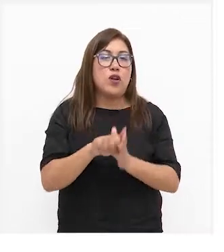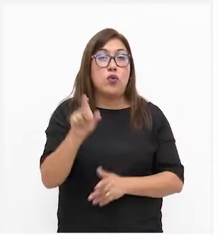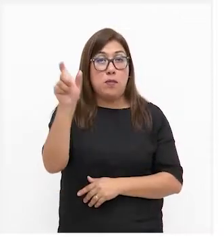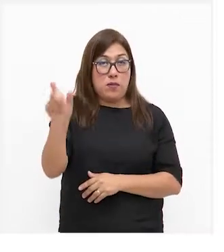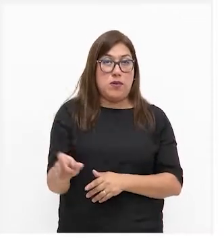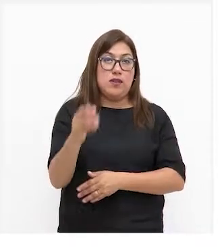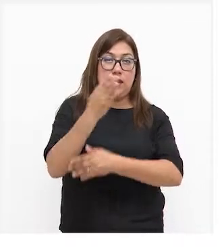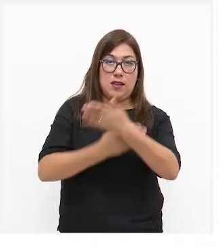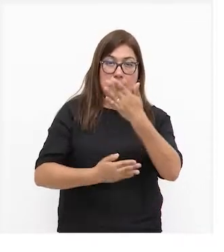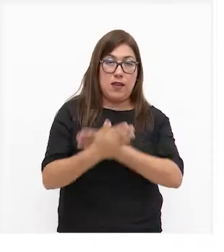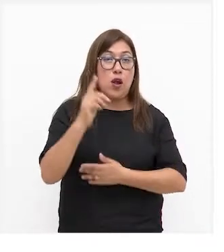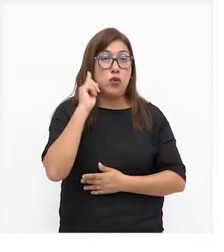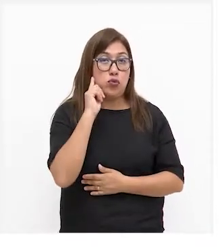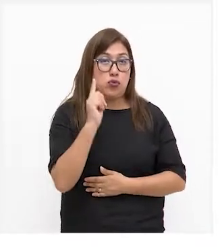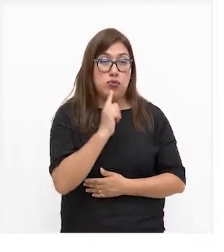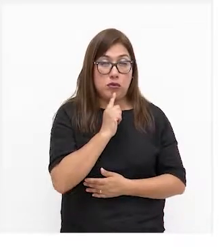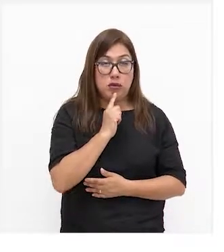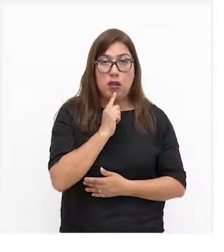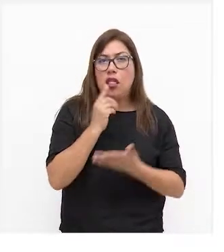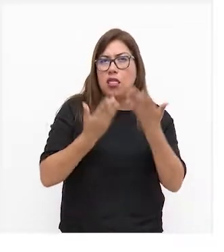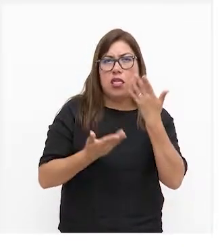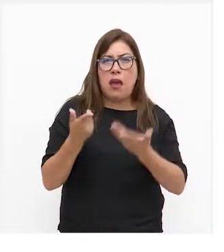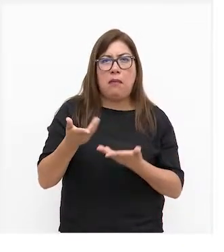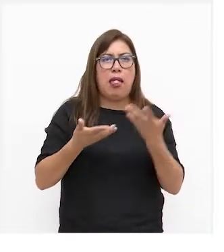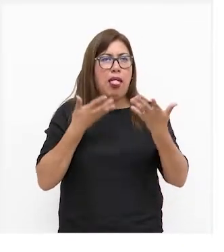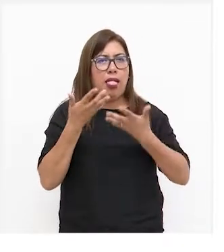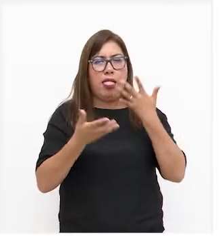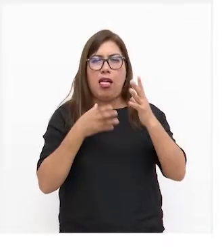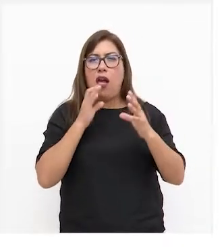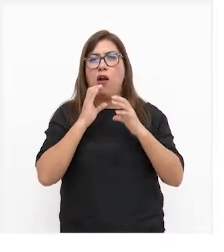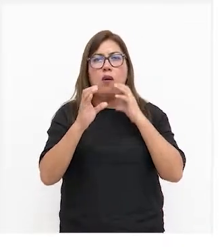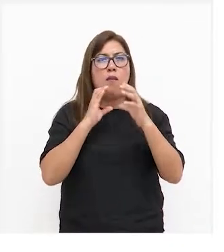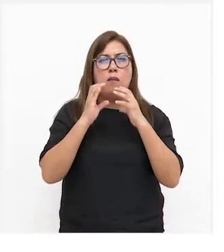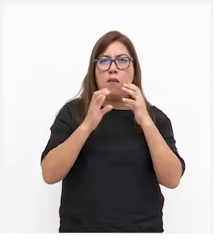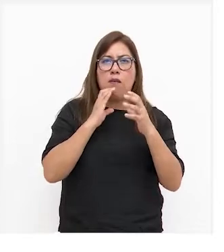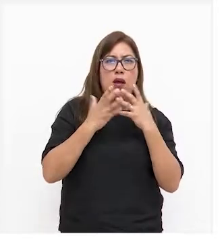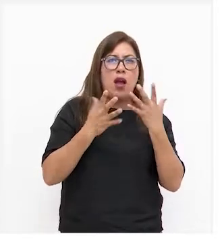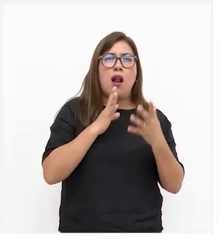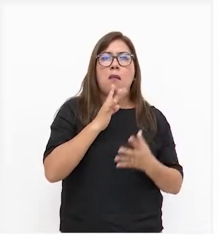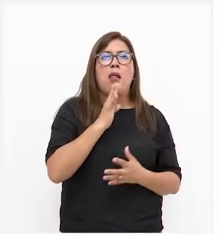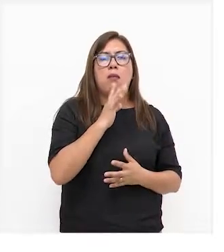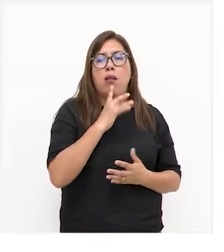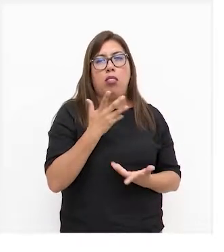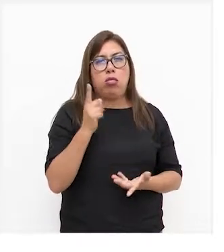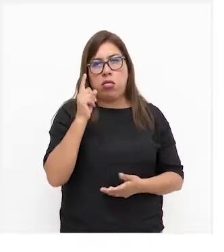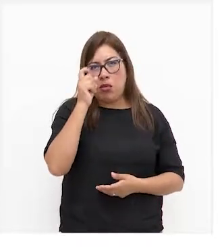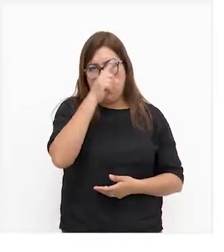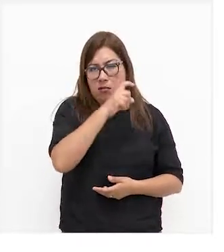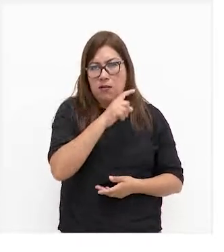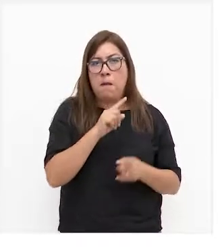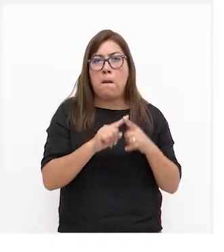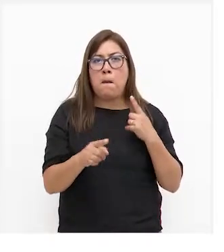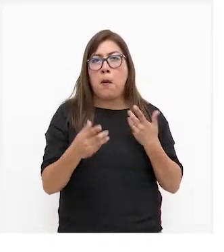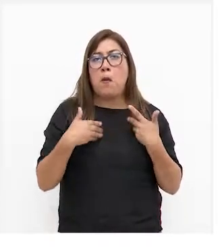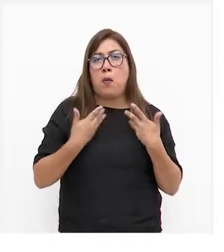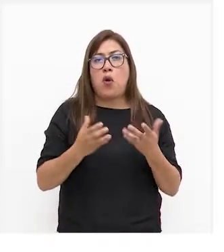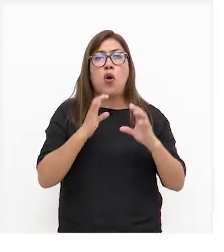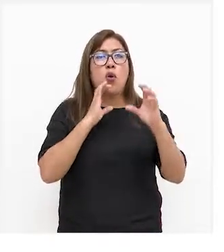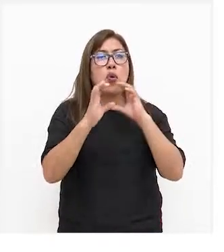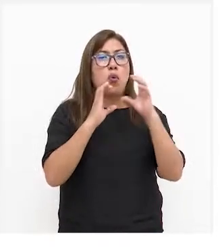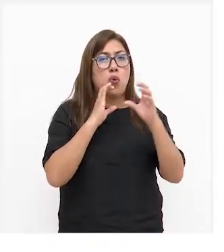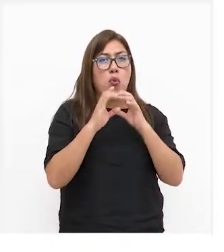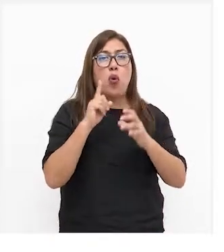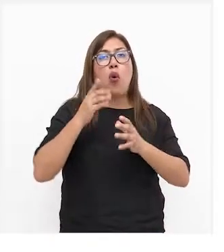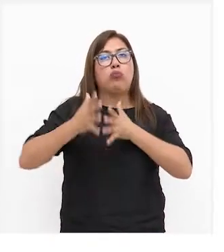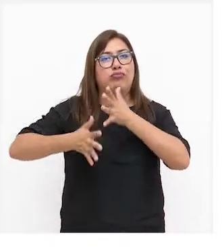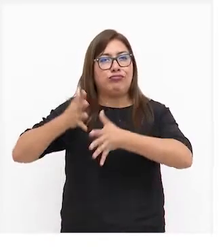una persona con discapacidad auditiva tal vez no pueda comunicar la voluntad a través de un medio hablado, pero podría comunicarla